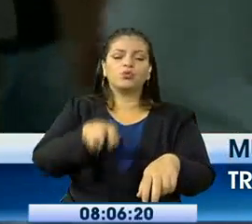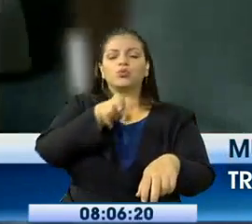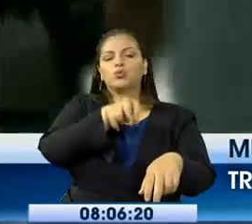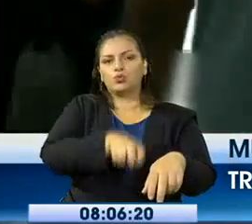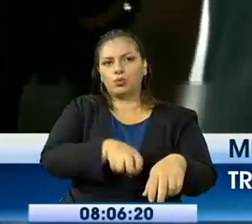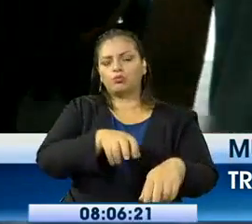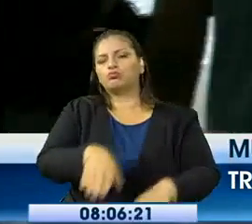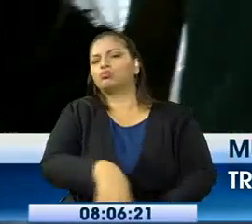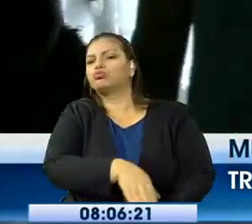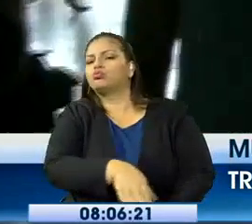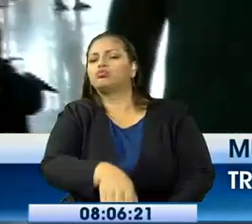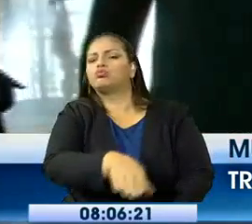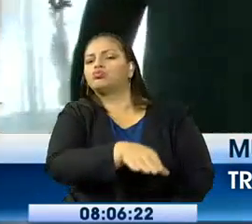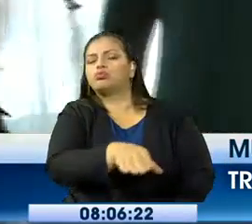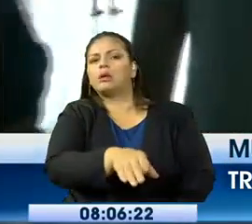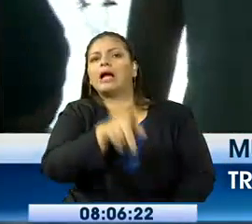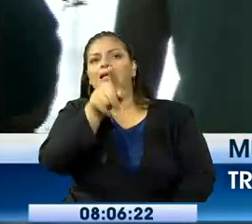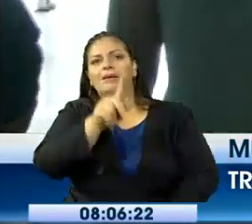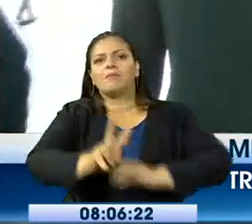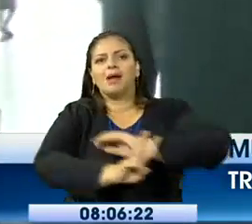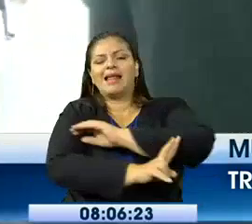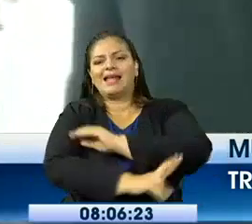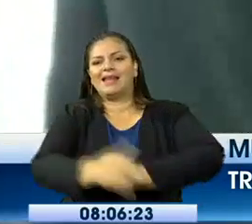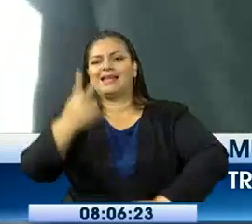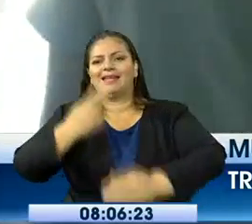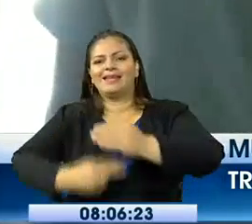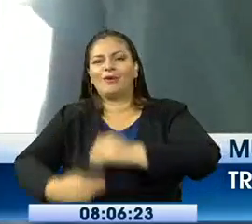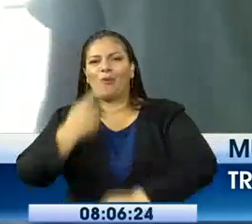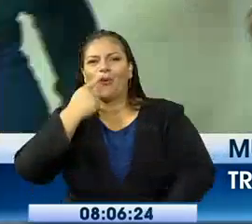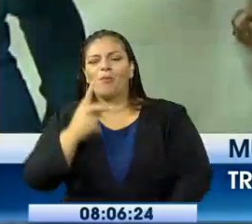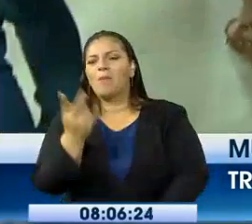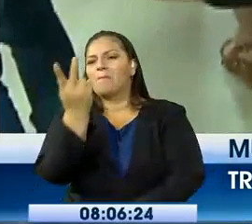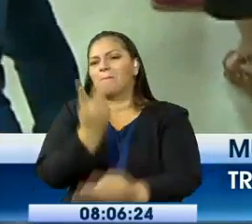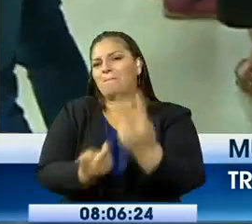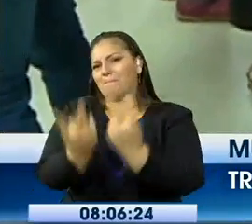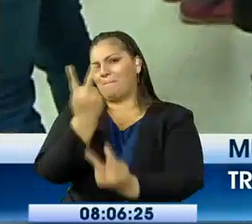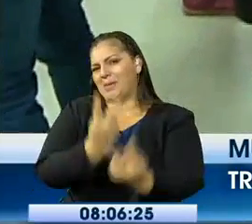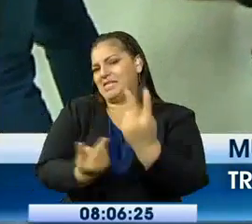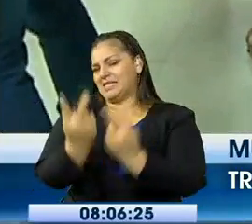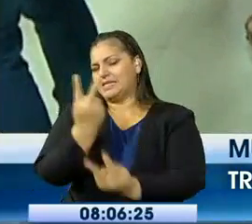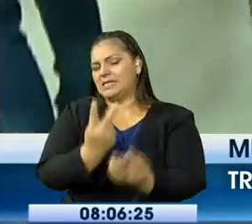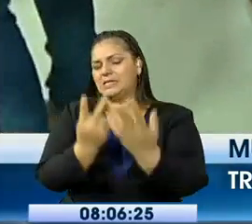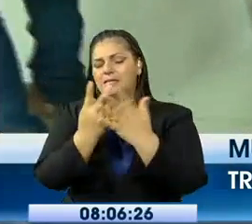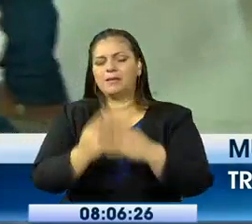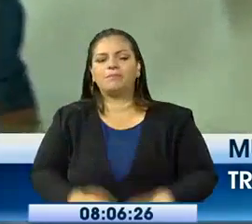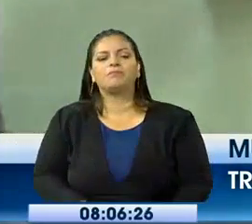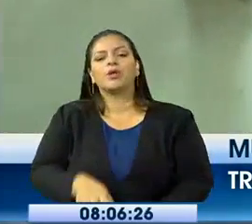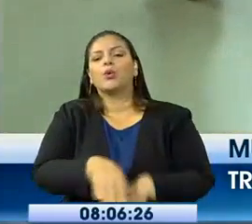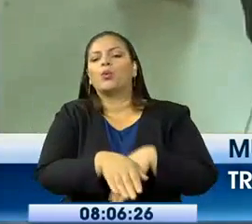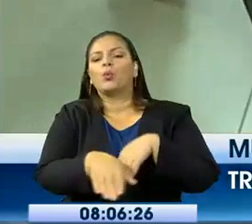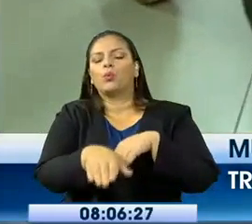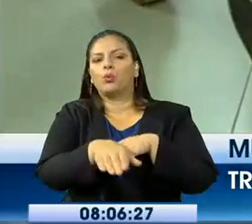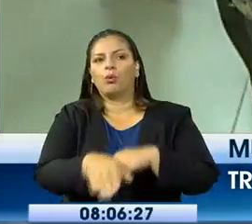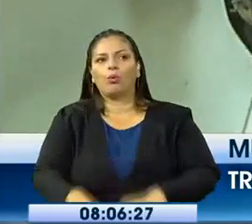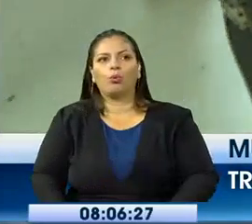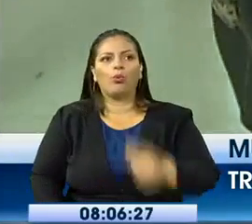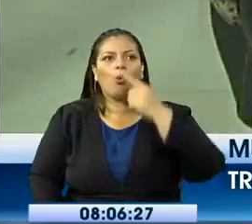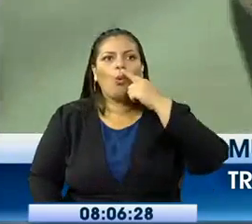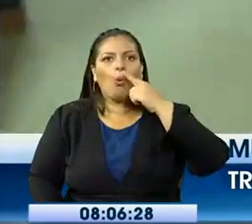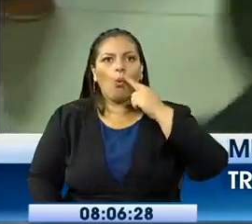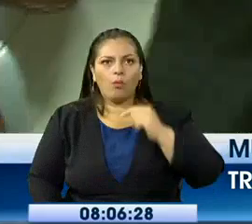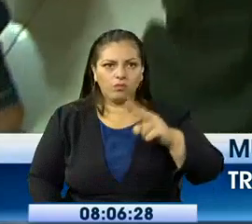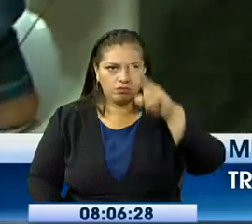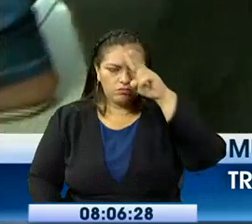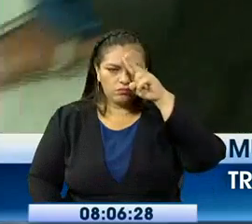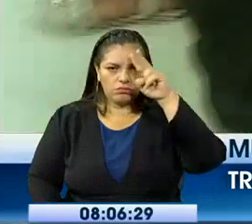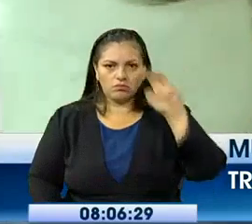Vergeles, en el norte de Guayaquil. Ella cuenta que la pesadilla inició cuando se subió a una trisimoto y un pasajero quería arrancharle la